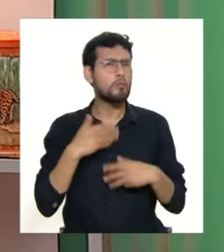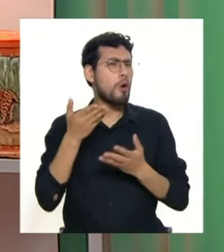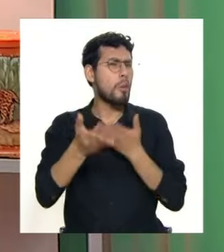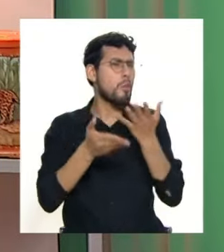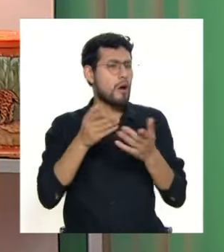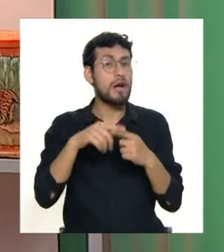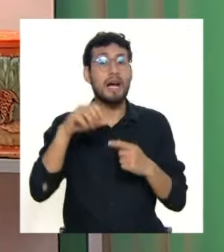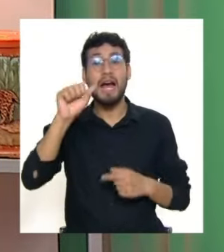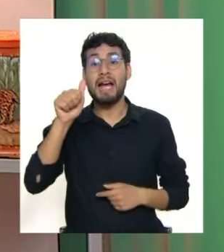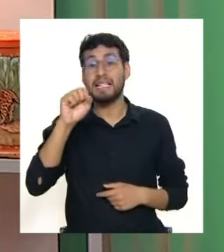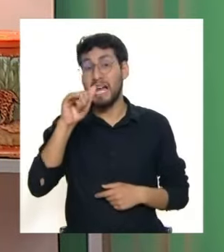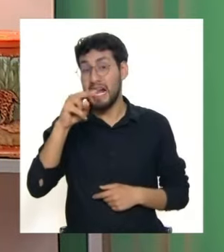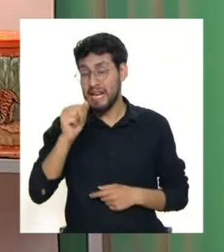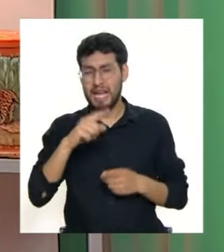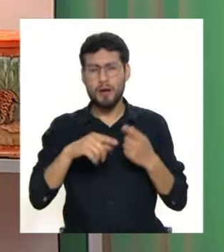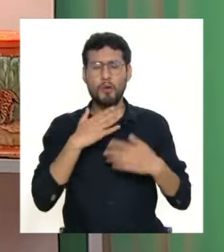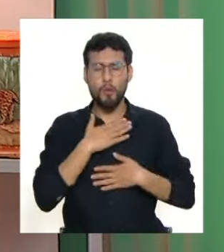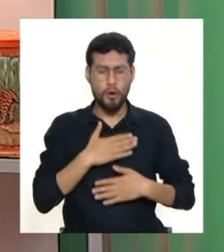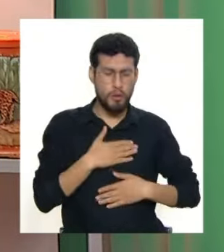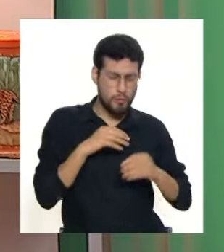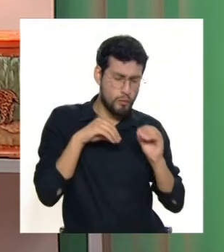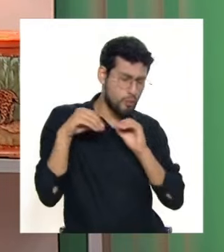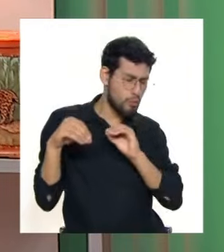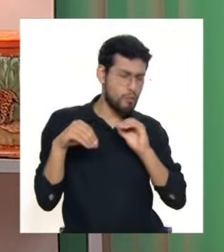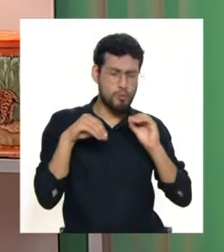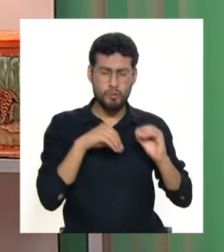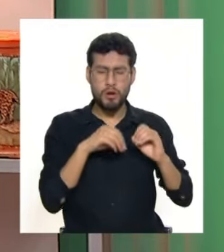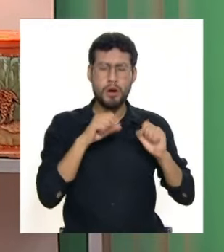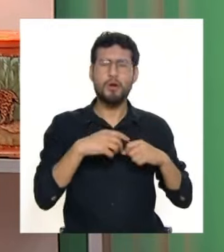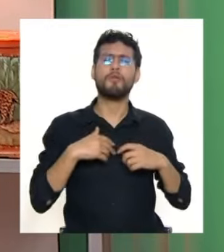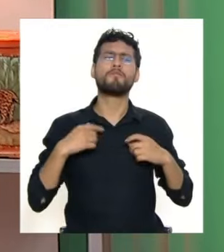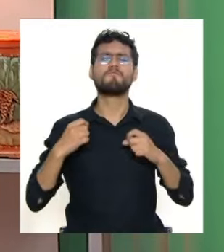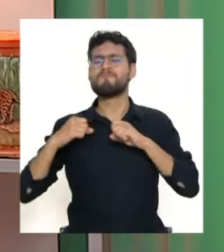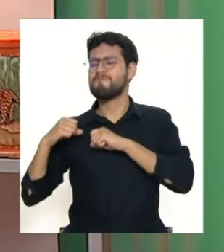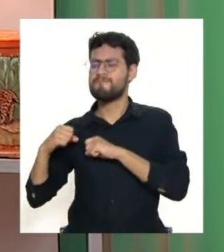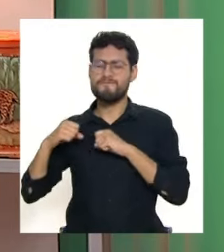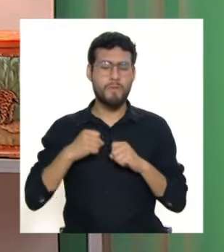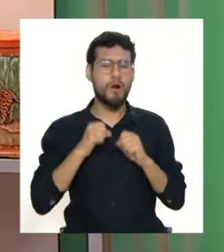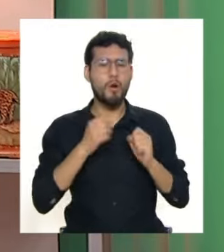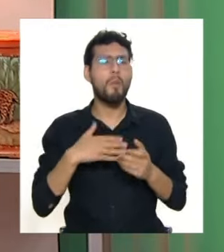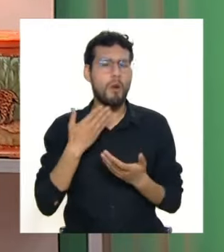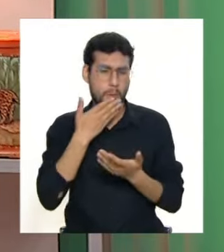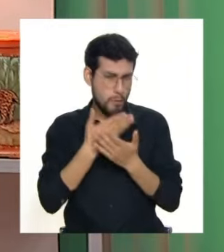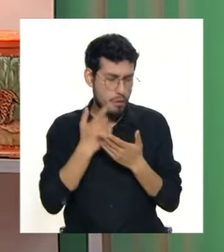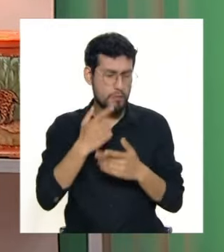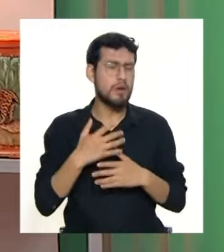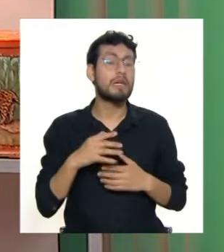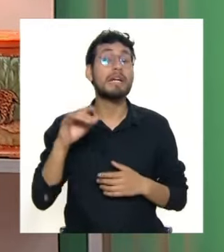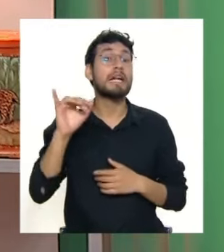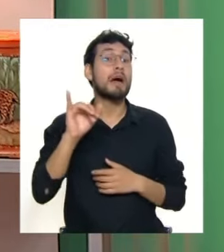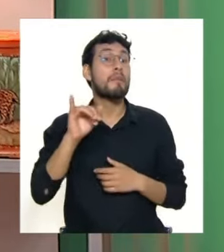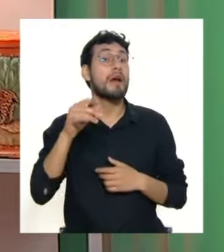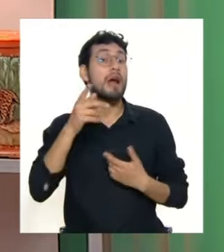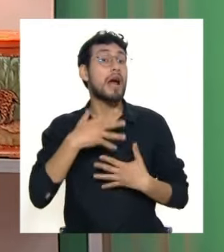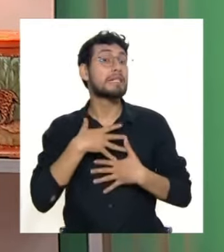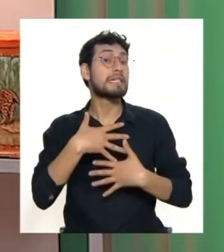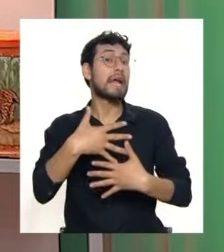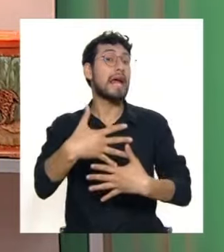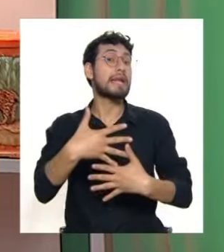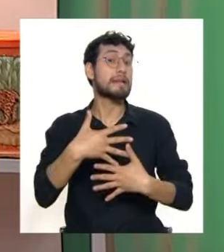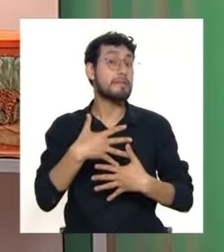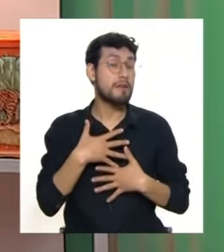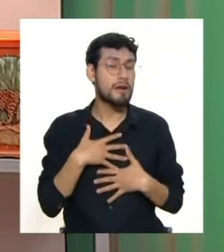propuestas, asanas, posturas, que es lo que hacemos, pero también vamos a ponernos énfasis en la respiración. Hay un tipo de respiración que